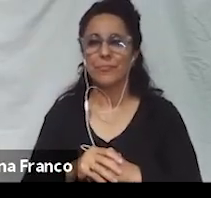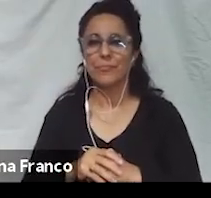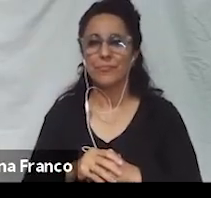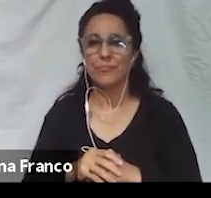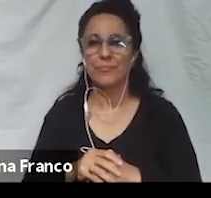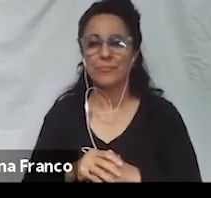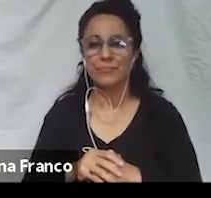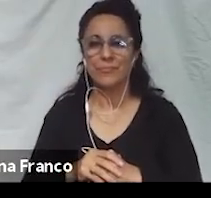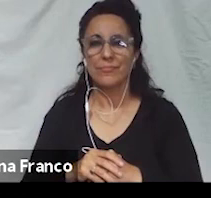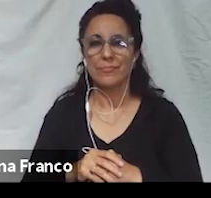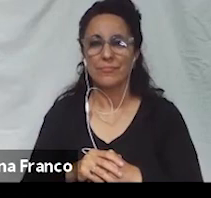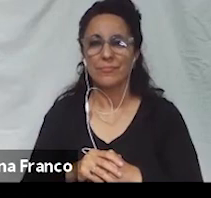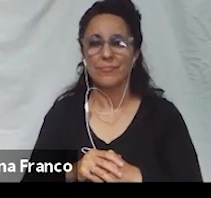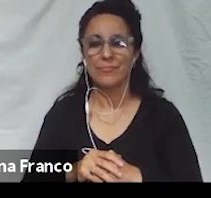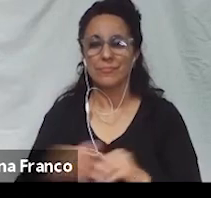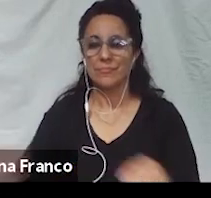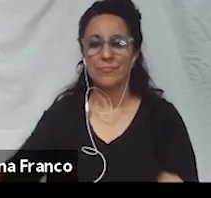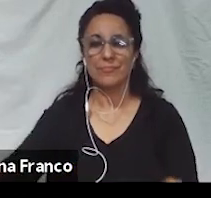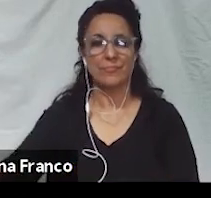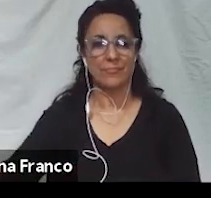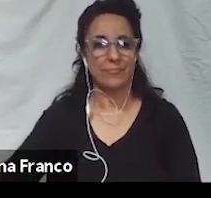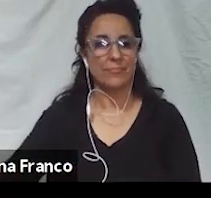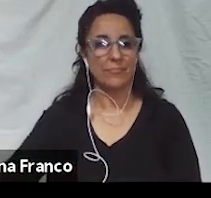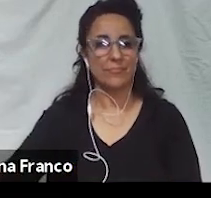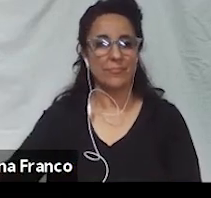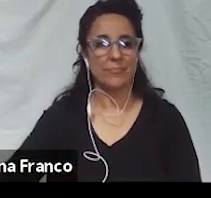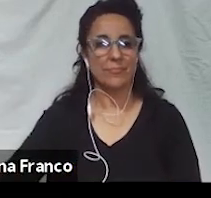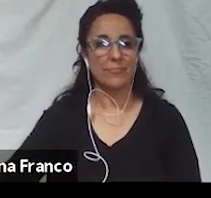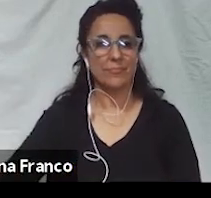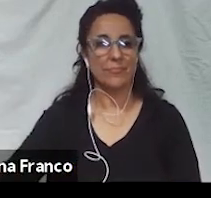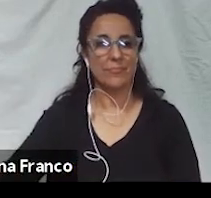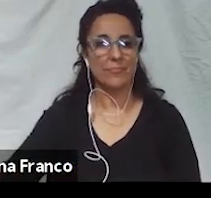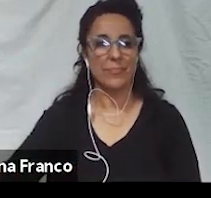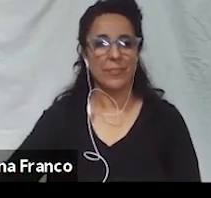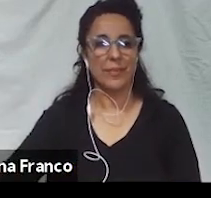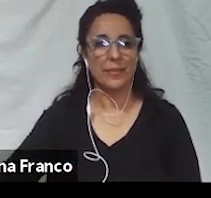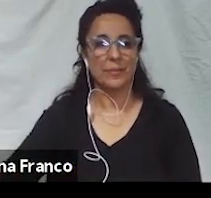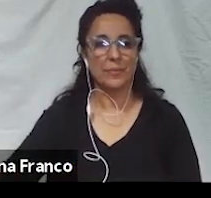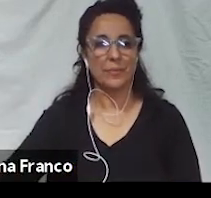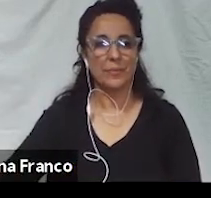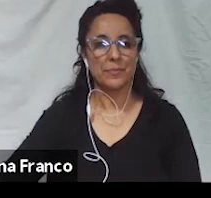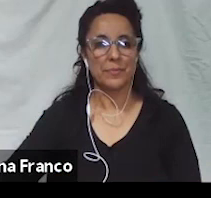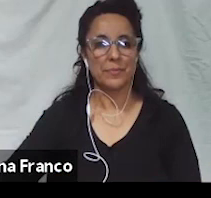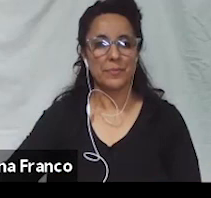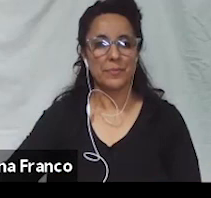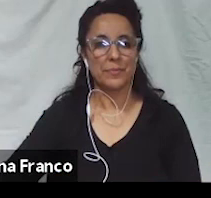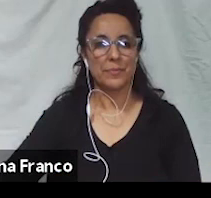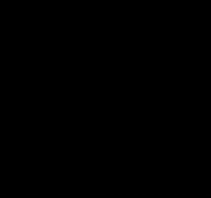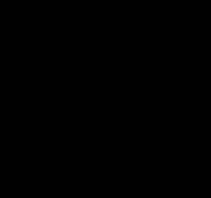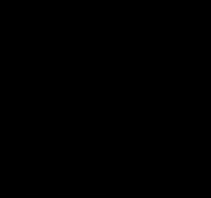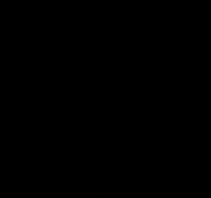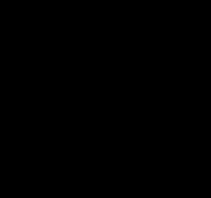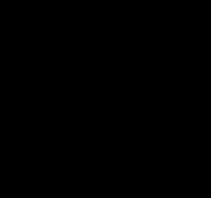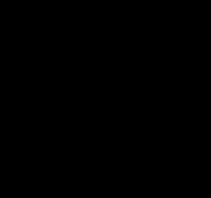obstáculos que están en todas las páginas. Entonces puede que haya variación entre la versión que